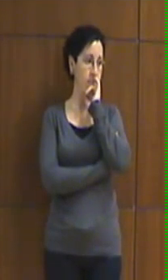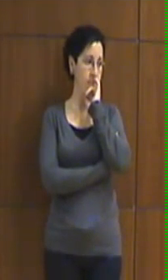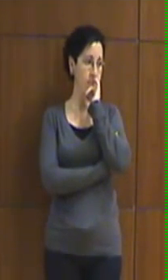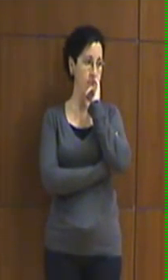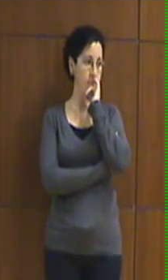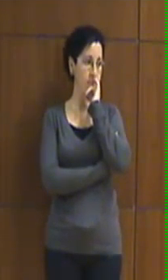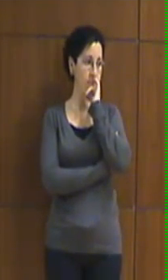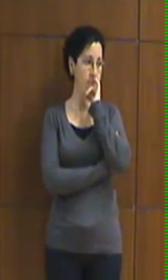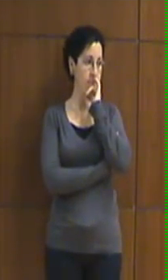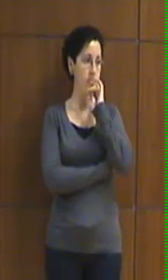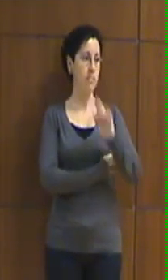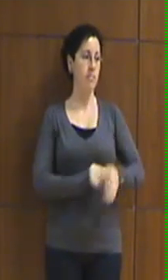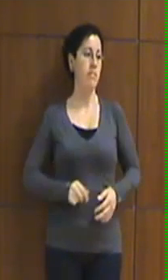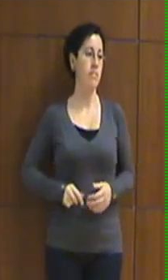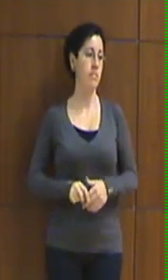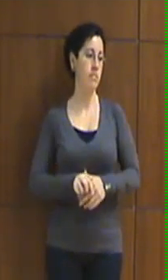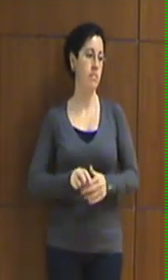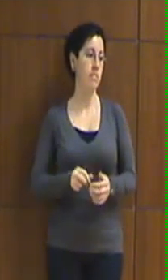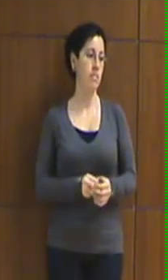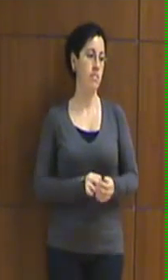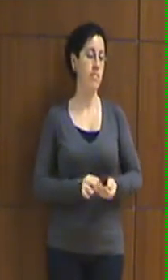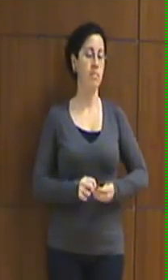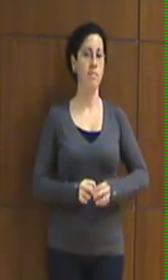En la parte de arriba.